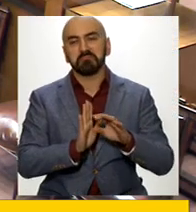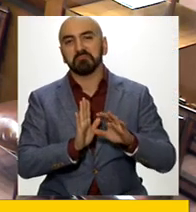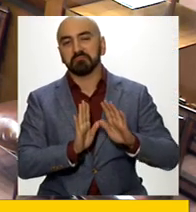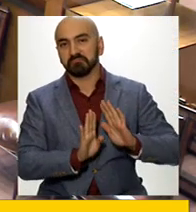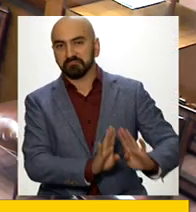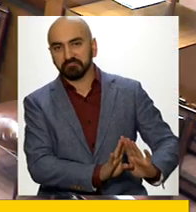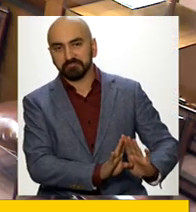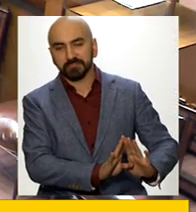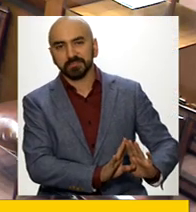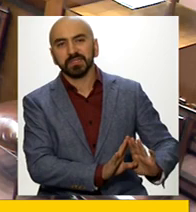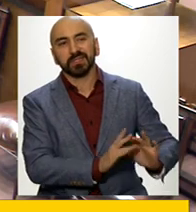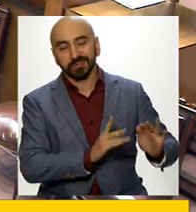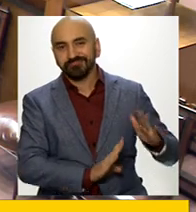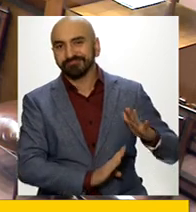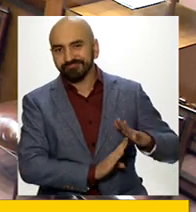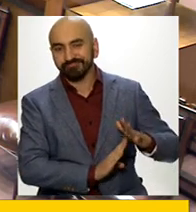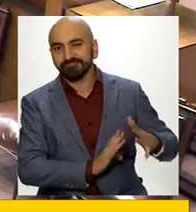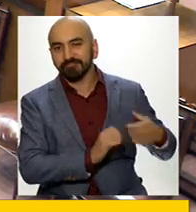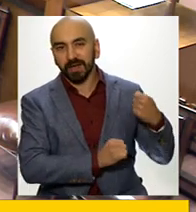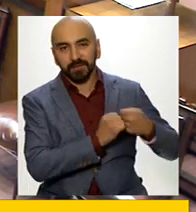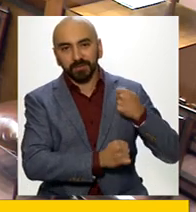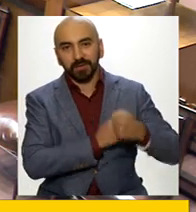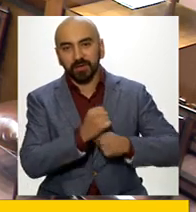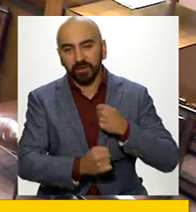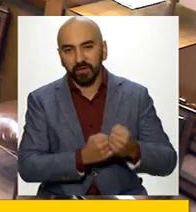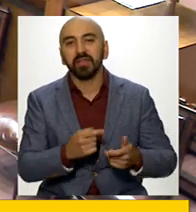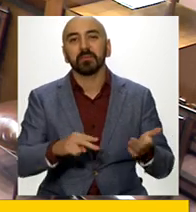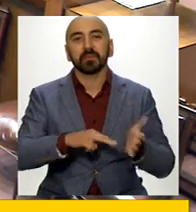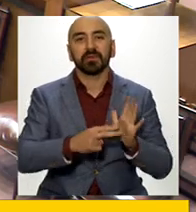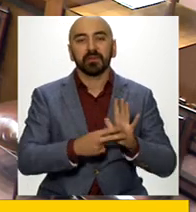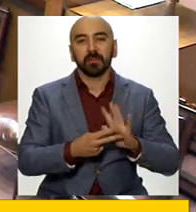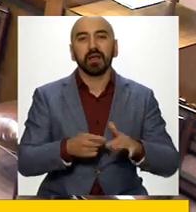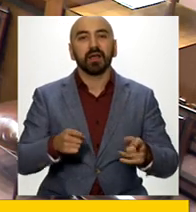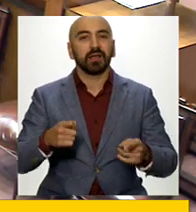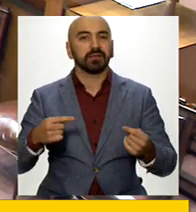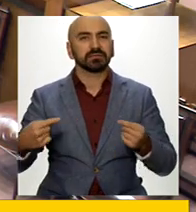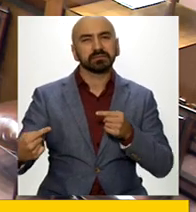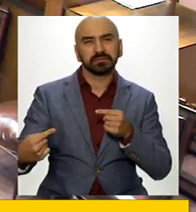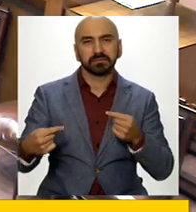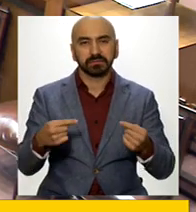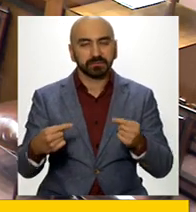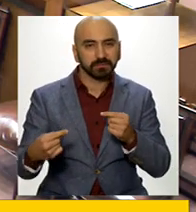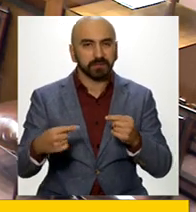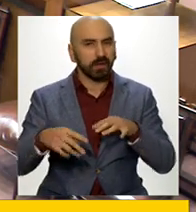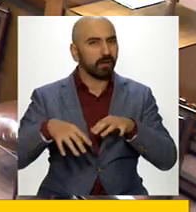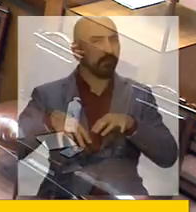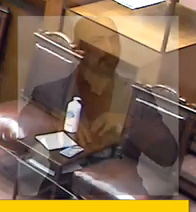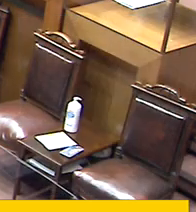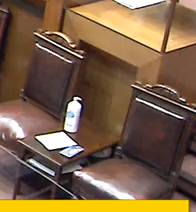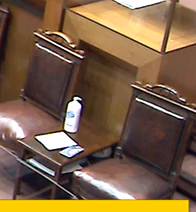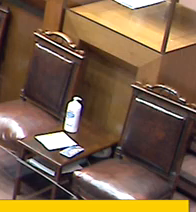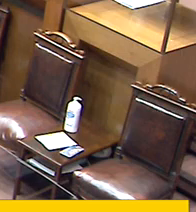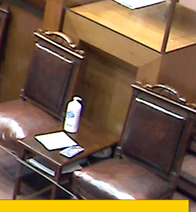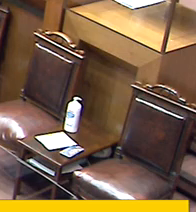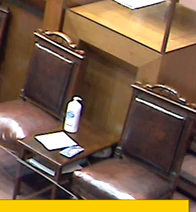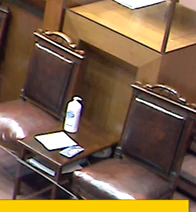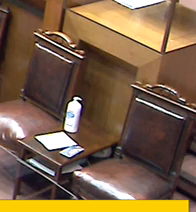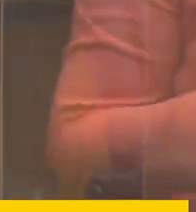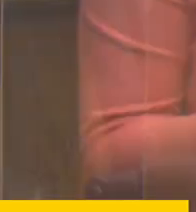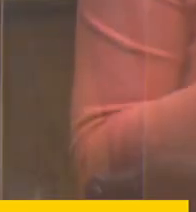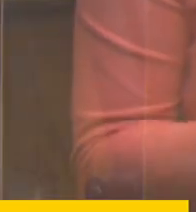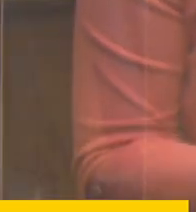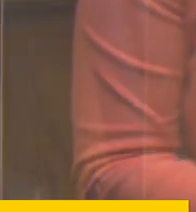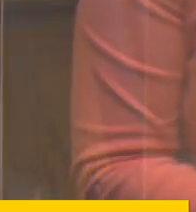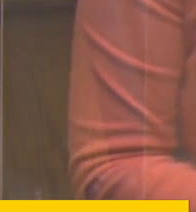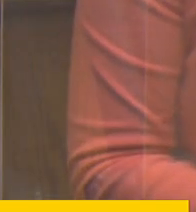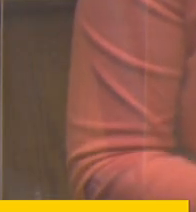eso genera permanentes tensiones y divisiones en nuestro país. Si queremos levantarnos y mirar con optimismo el futuro,